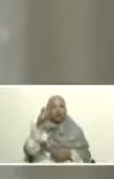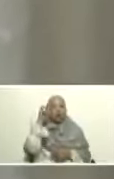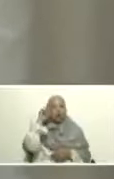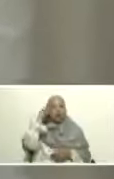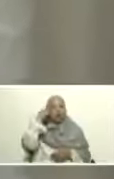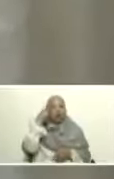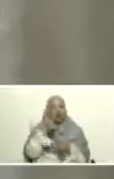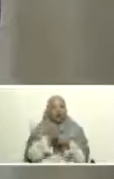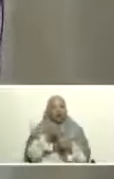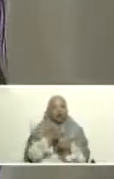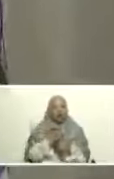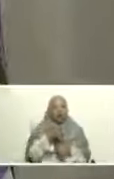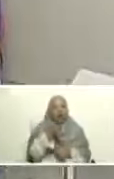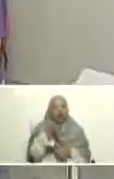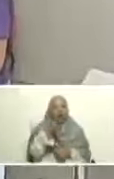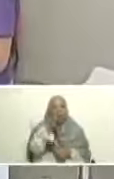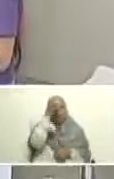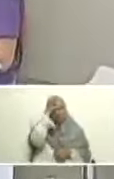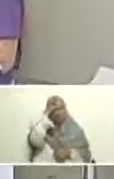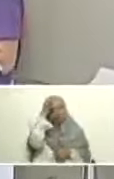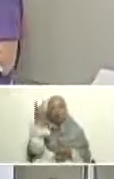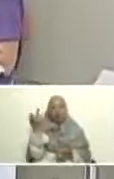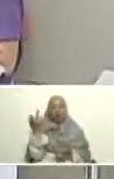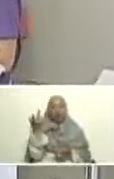La esclavitaura no, vale.